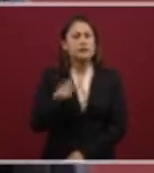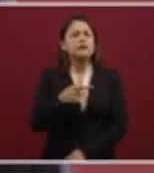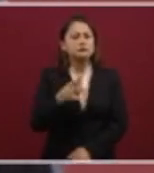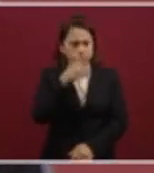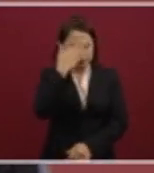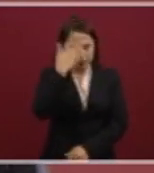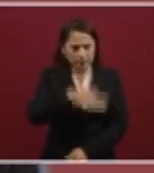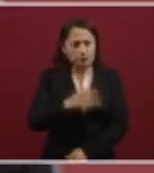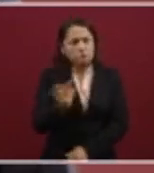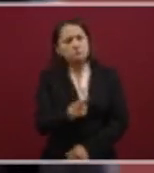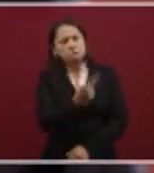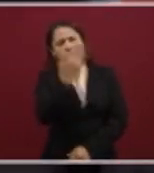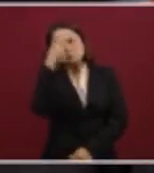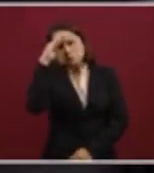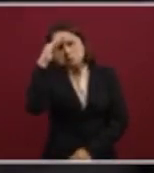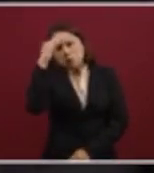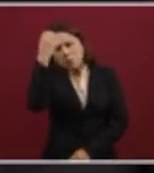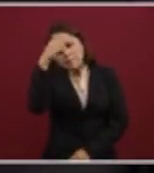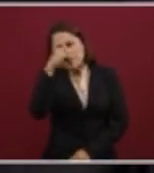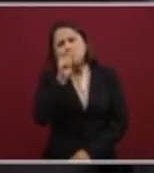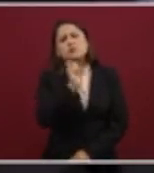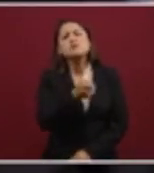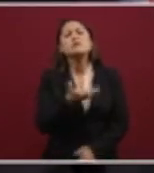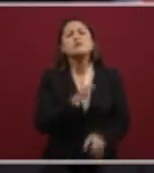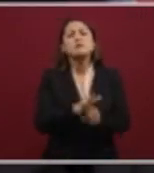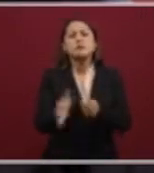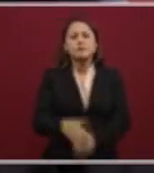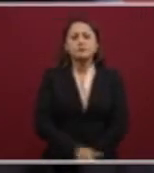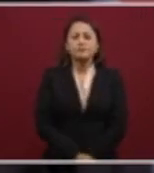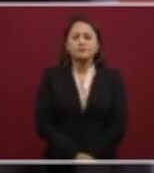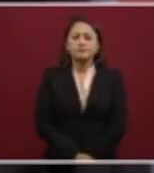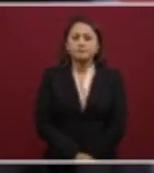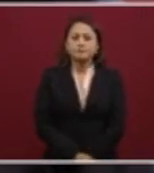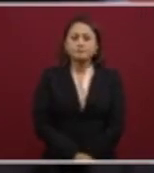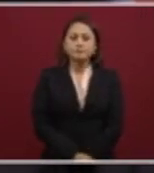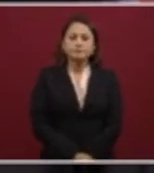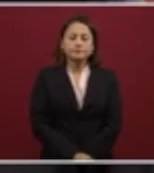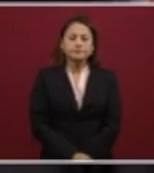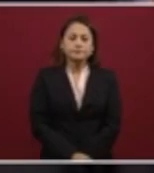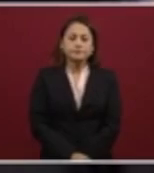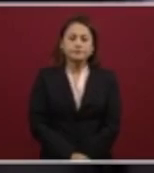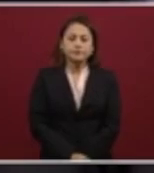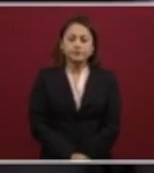Sí. Bueno, miren, yo desde